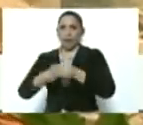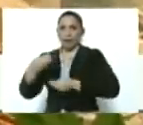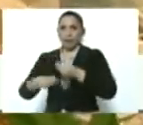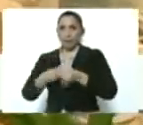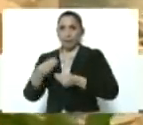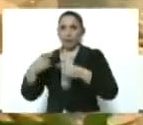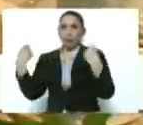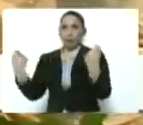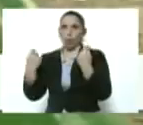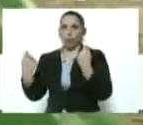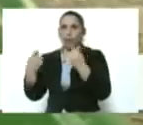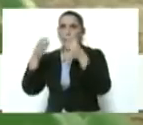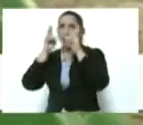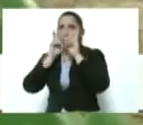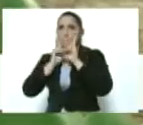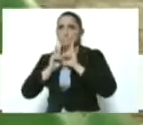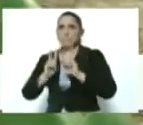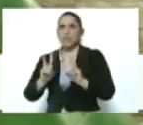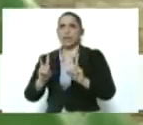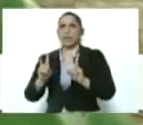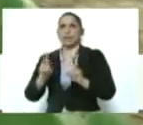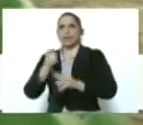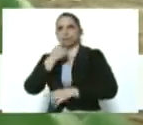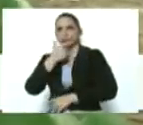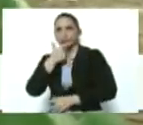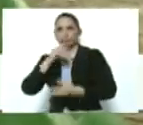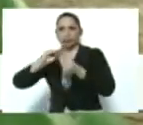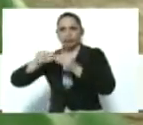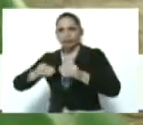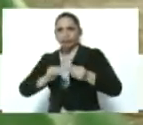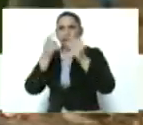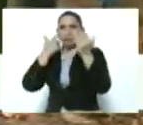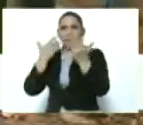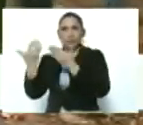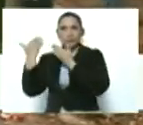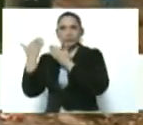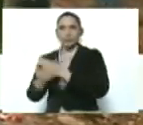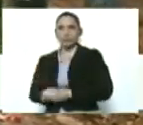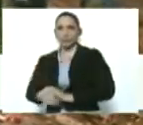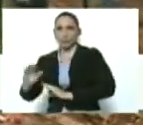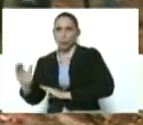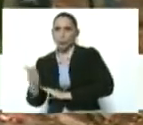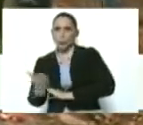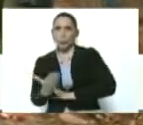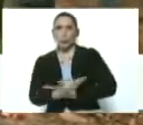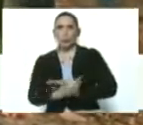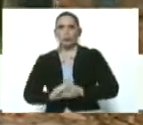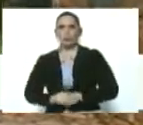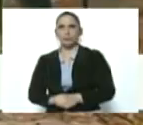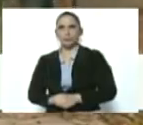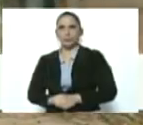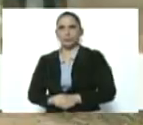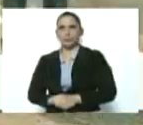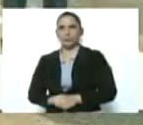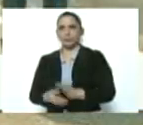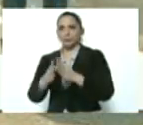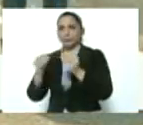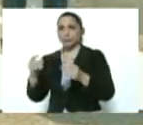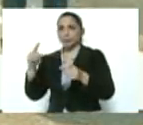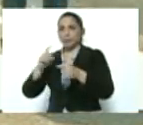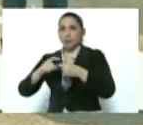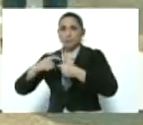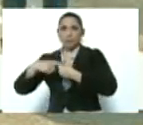jornadas de mantenimiento de embellecimiento de males de maleza miento por parte de todos los